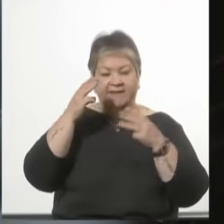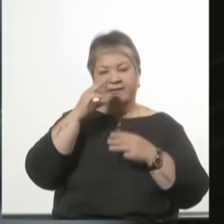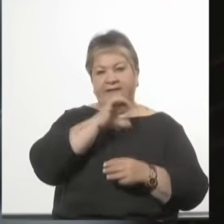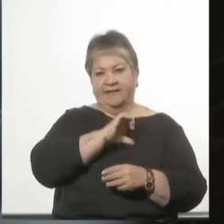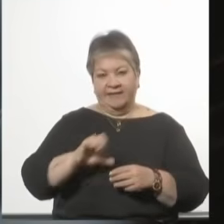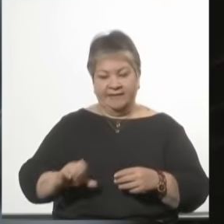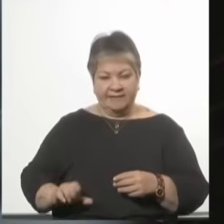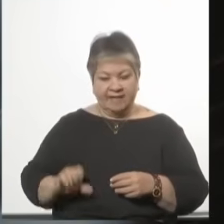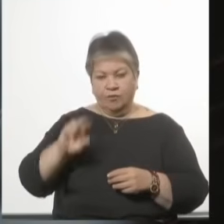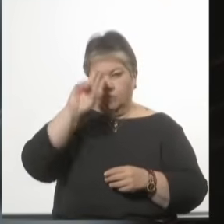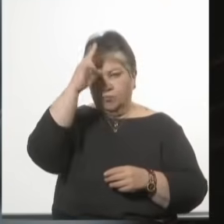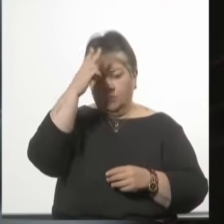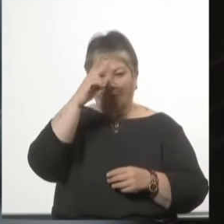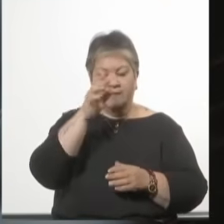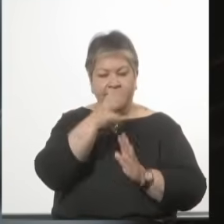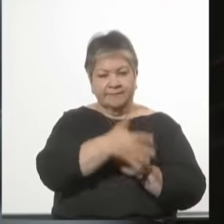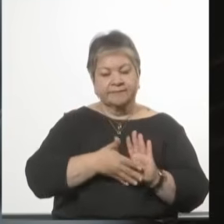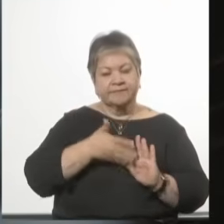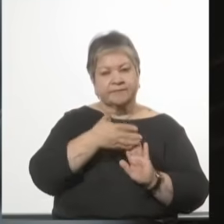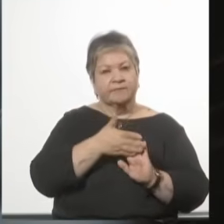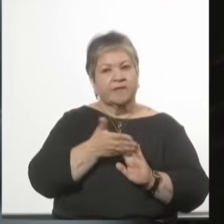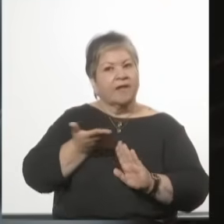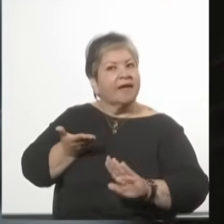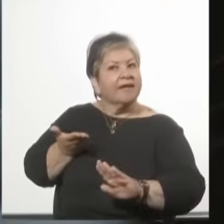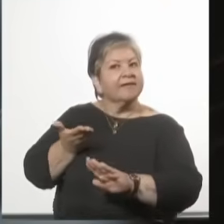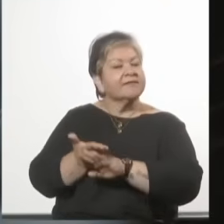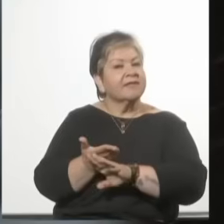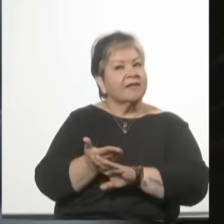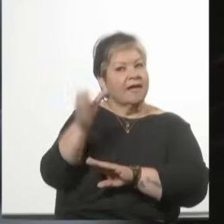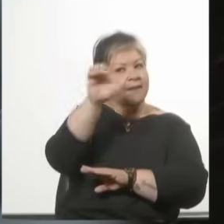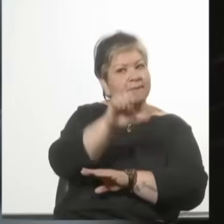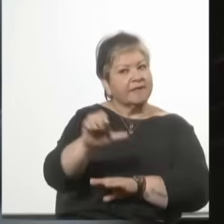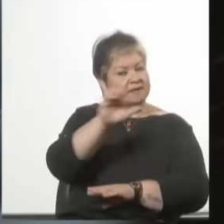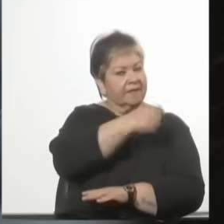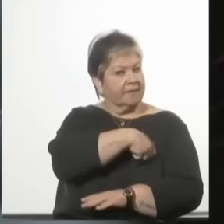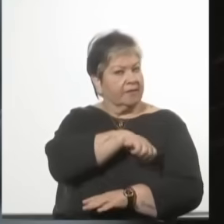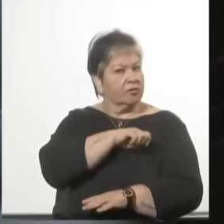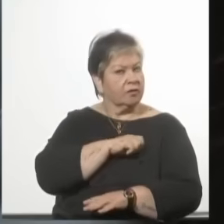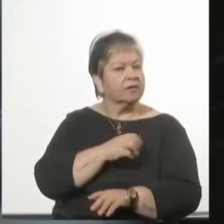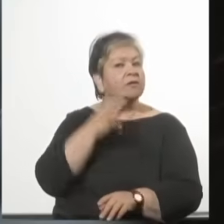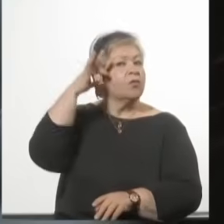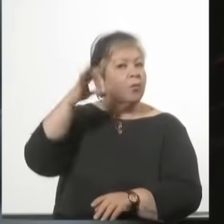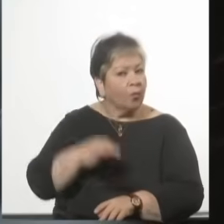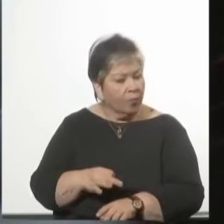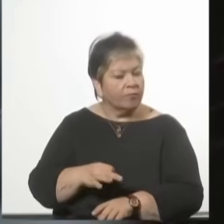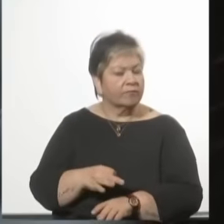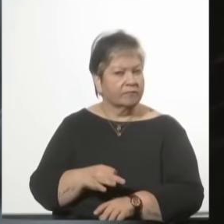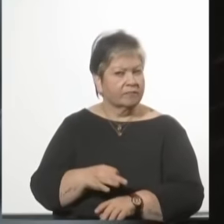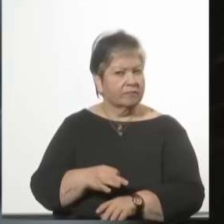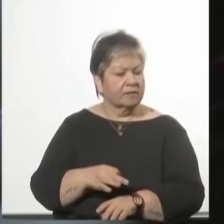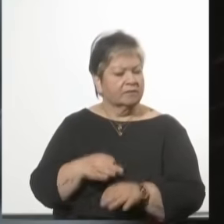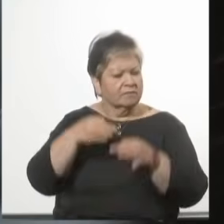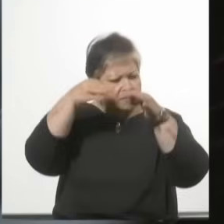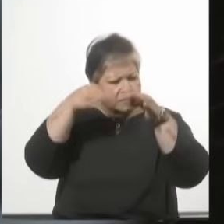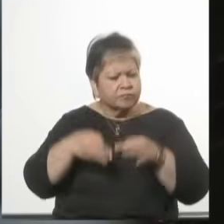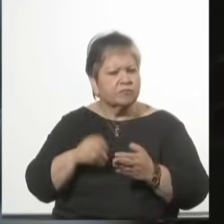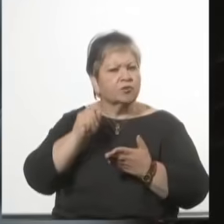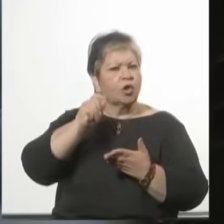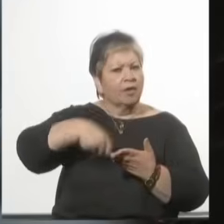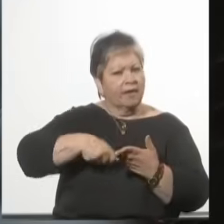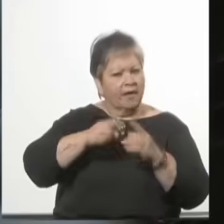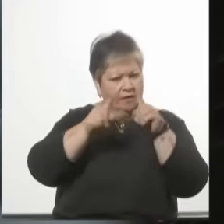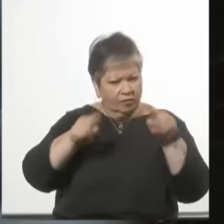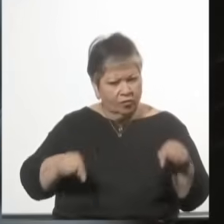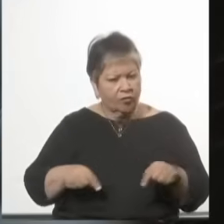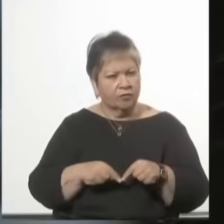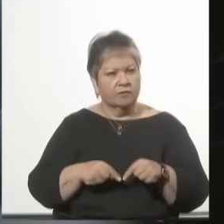igual de rigurosa en exigir al proveedor, por su parte, el cumplimiento estricto y fiel del contrato y